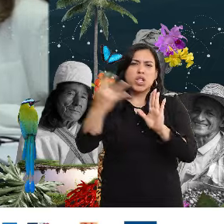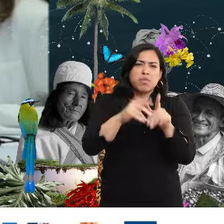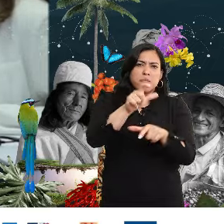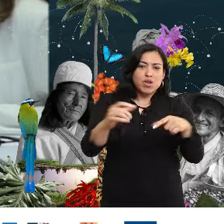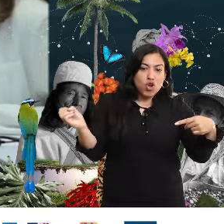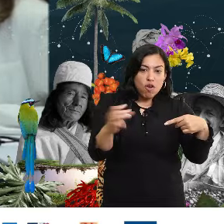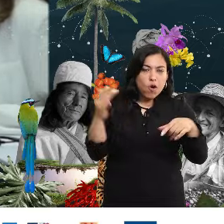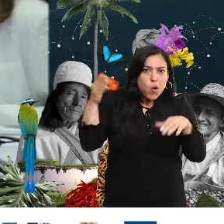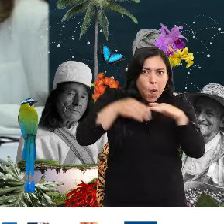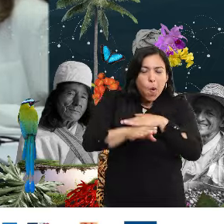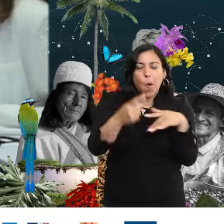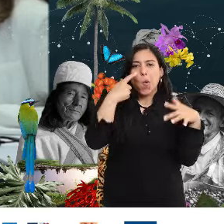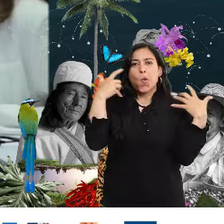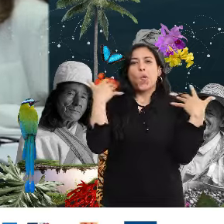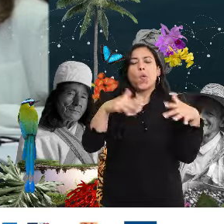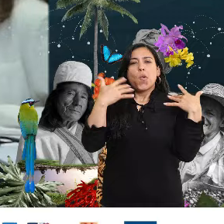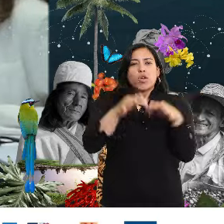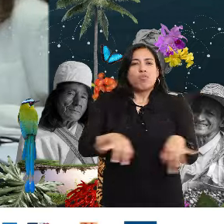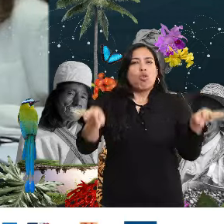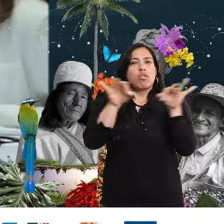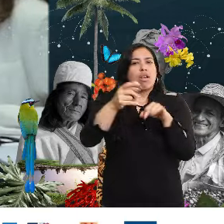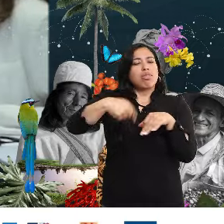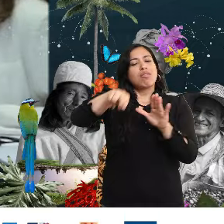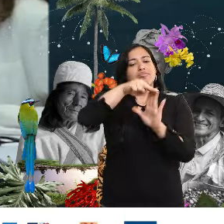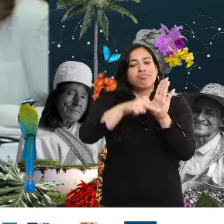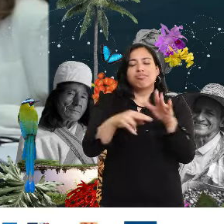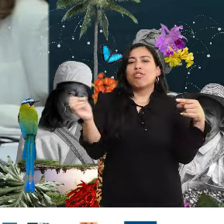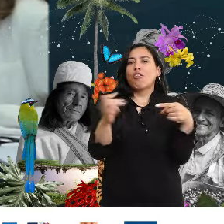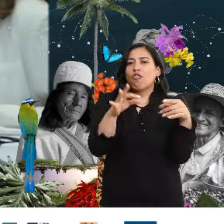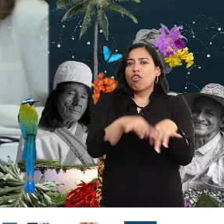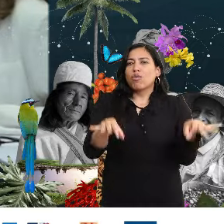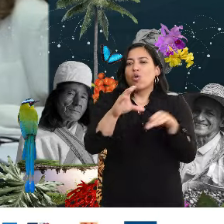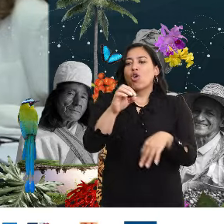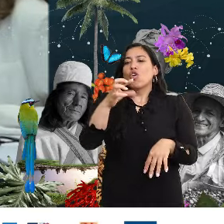que es un récord realmente para cualquier tipo de foro de estos.